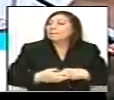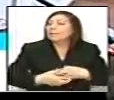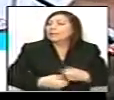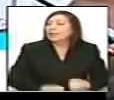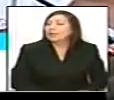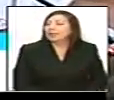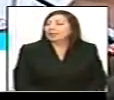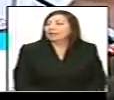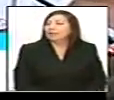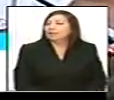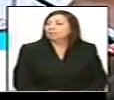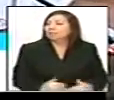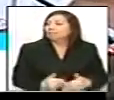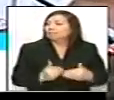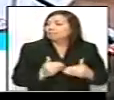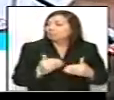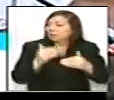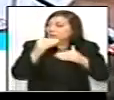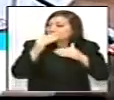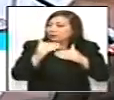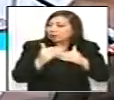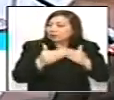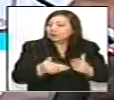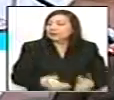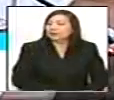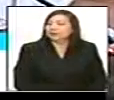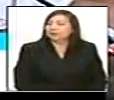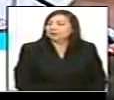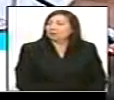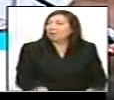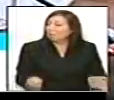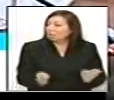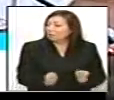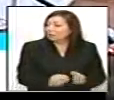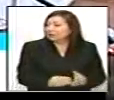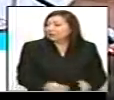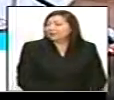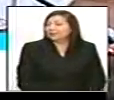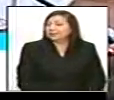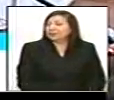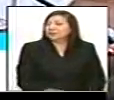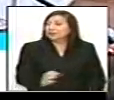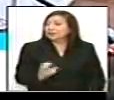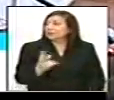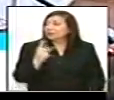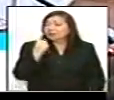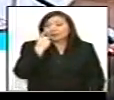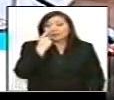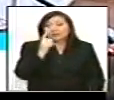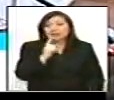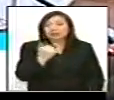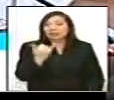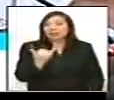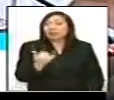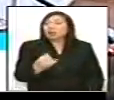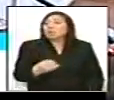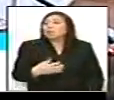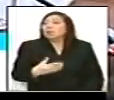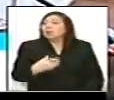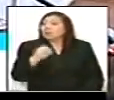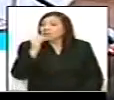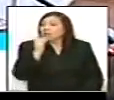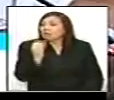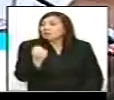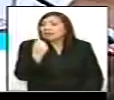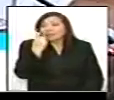escala, a mediana escala y a pequeña minería, o a minería artesanal, o a pequeña escala. Si no conocemos eso, ¿cómo podríamos